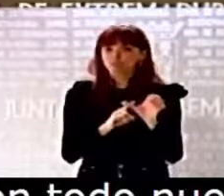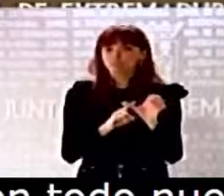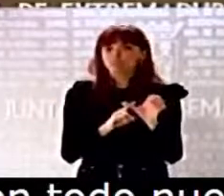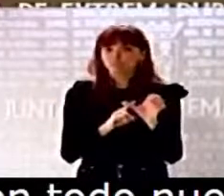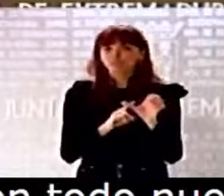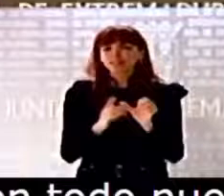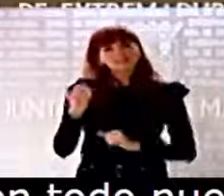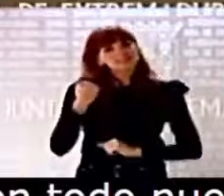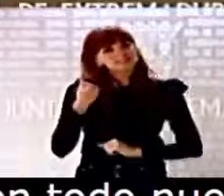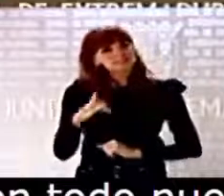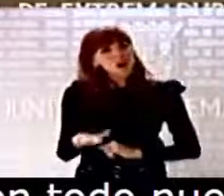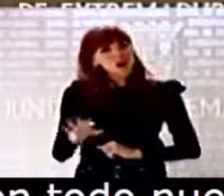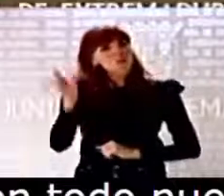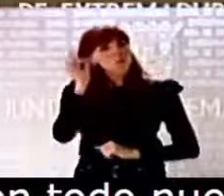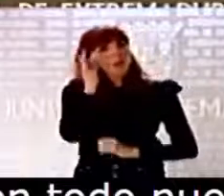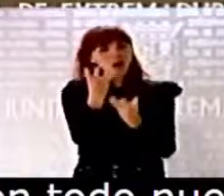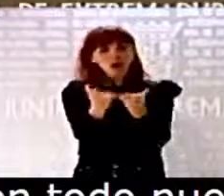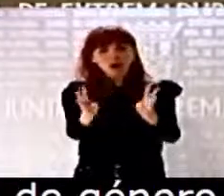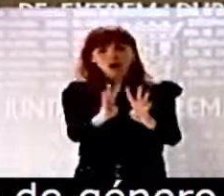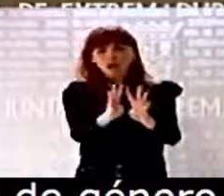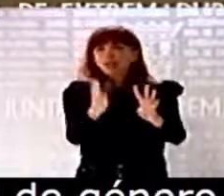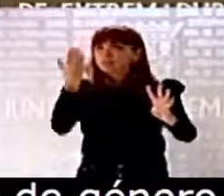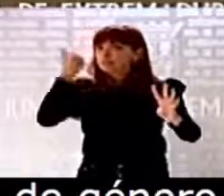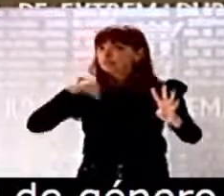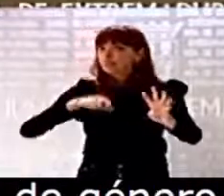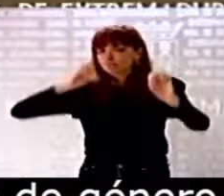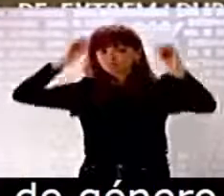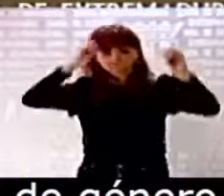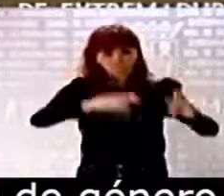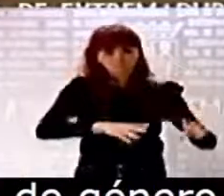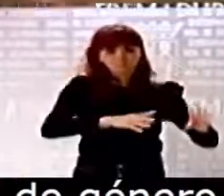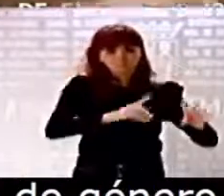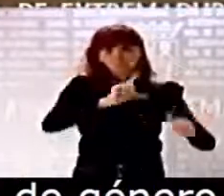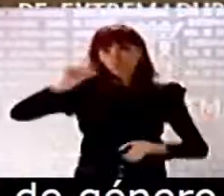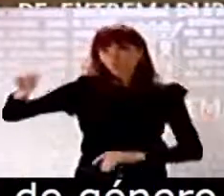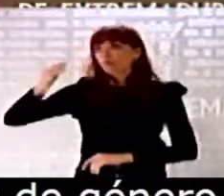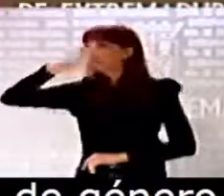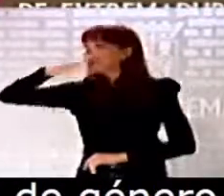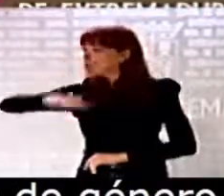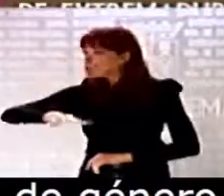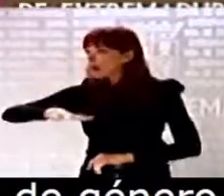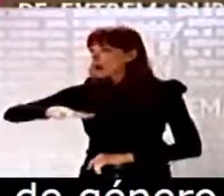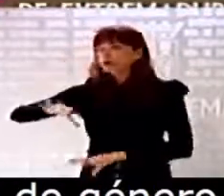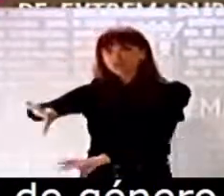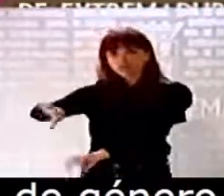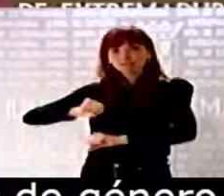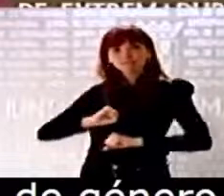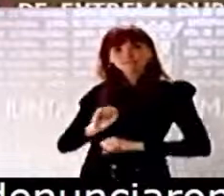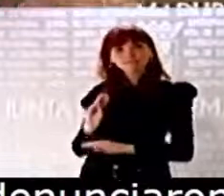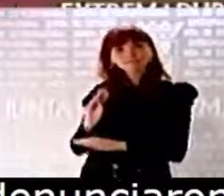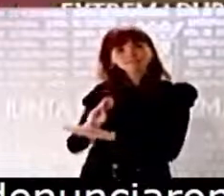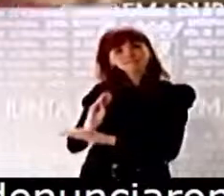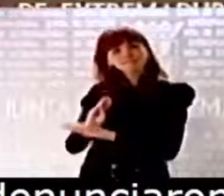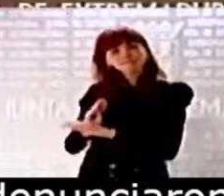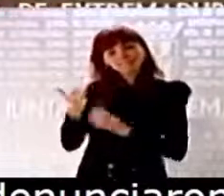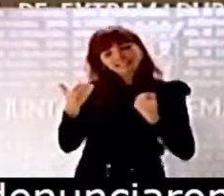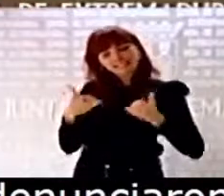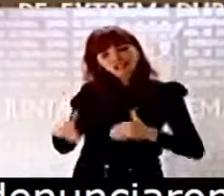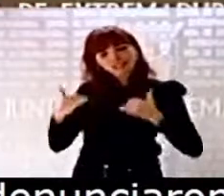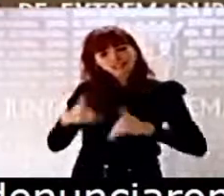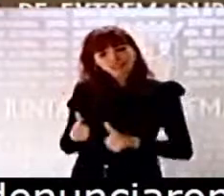las que ya pudieron salir de la violencia y denunciaron y forman parte hoy de nuestro sistema de protección, a las que